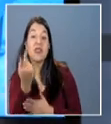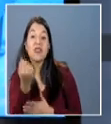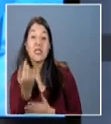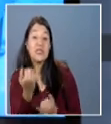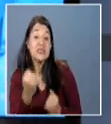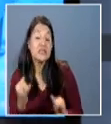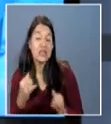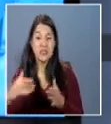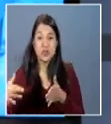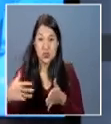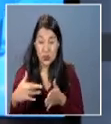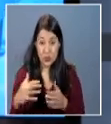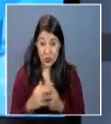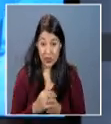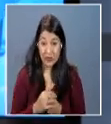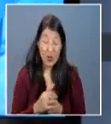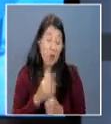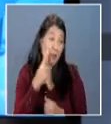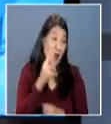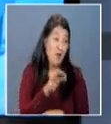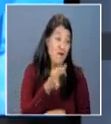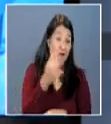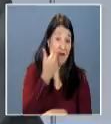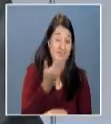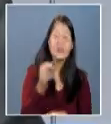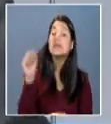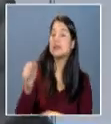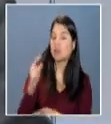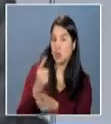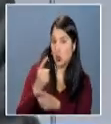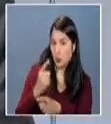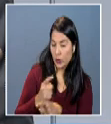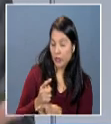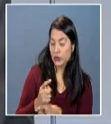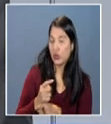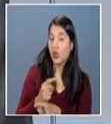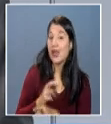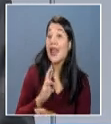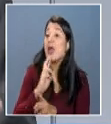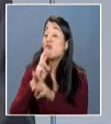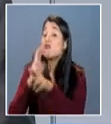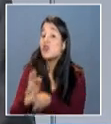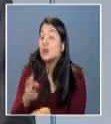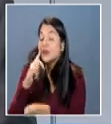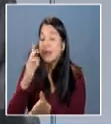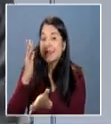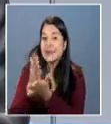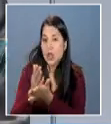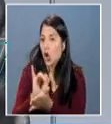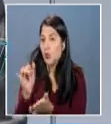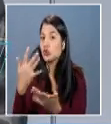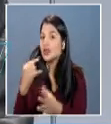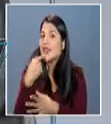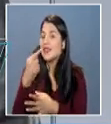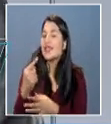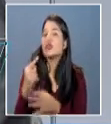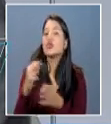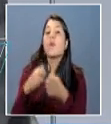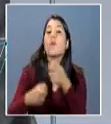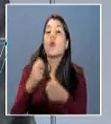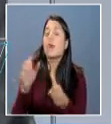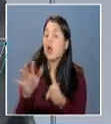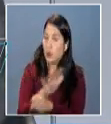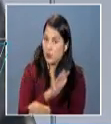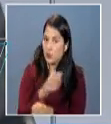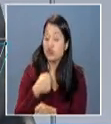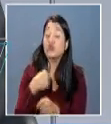tener estudios, es decir, viene de muchas otras correcto, cosas. es decir, la respuesta a la criminalidad es un tema integral y así, de hecho, he tenido oportunidad